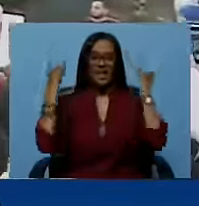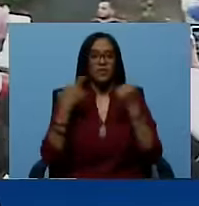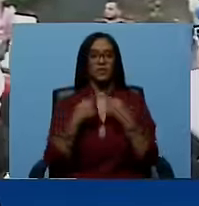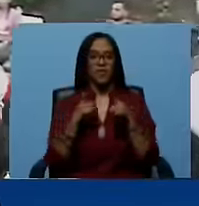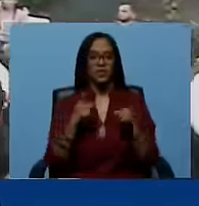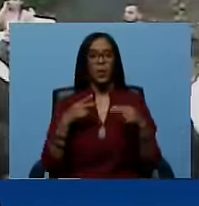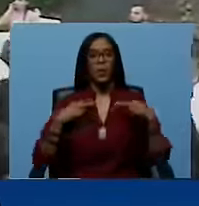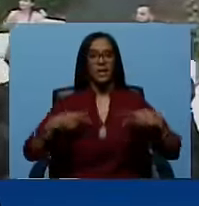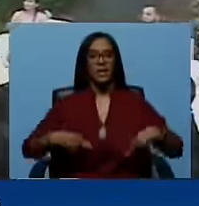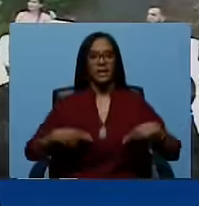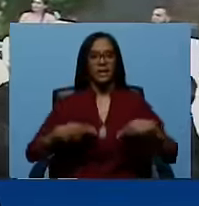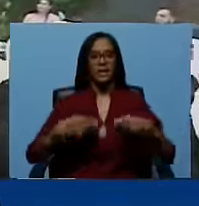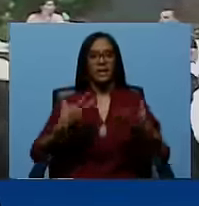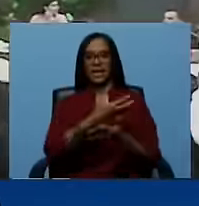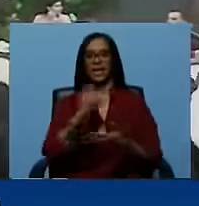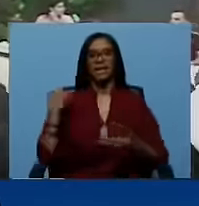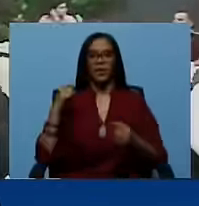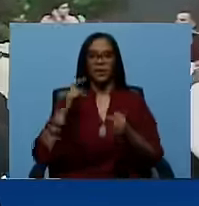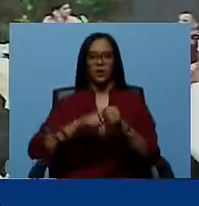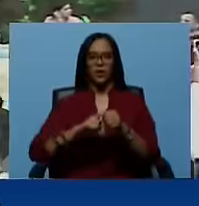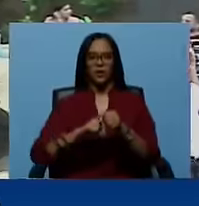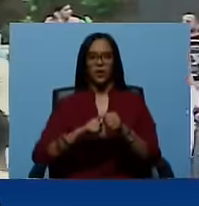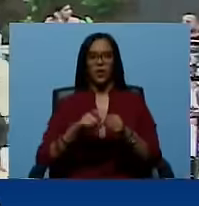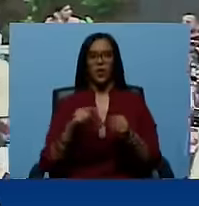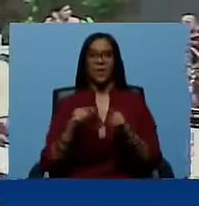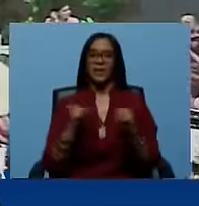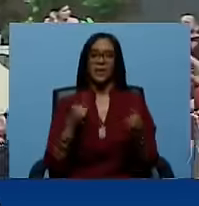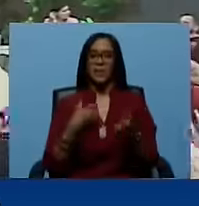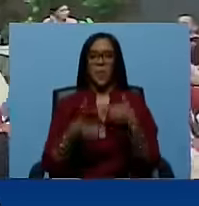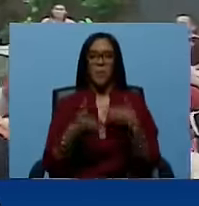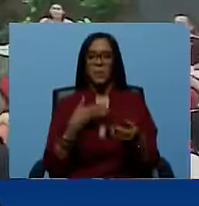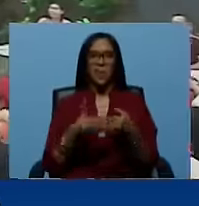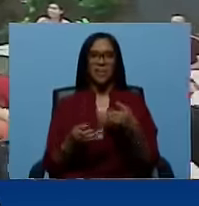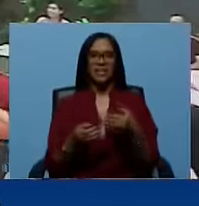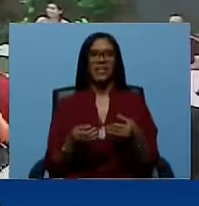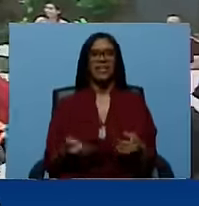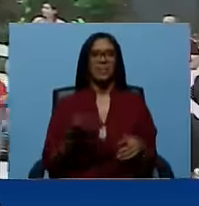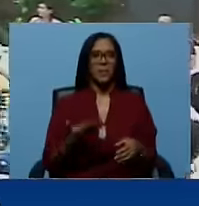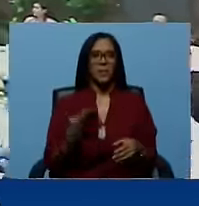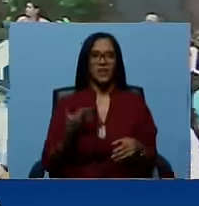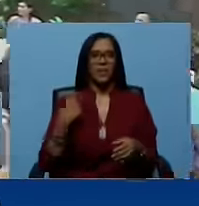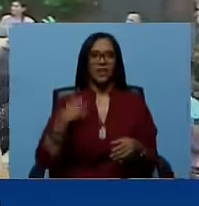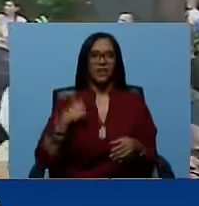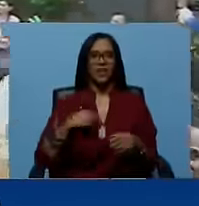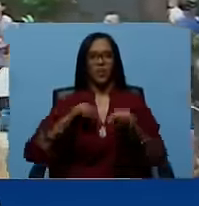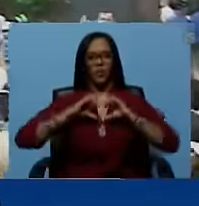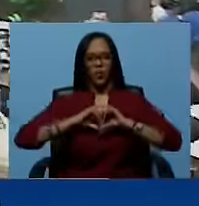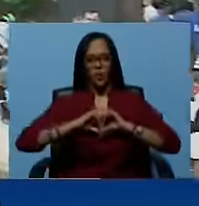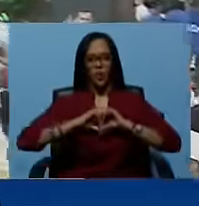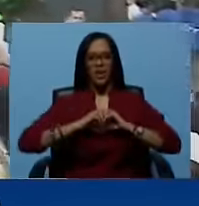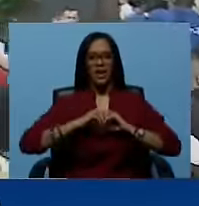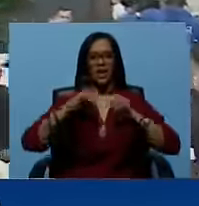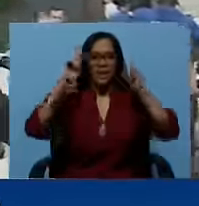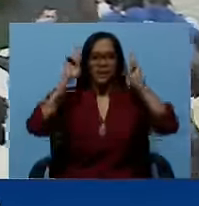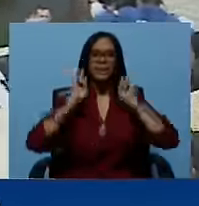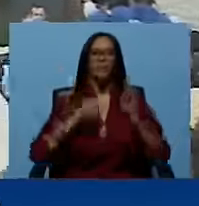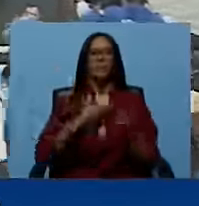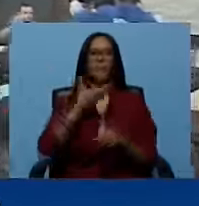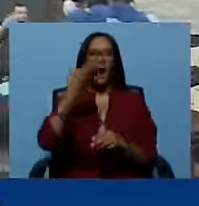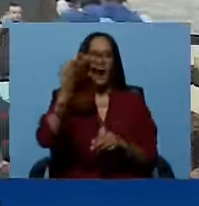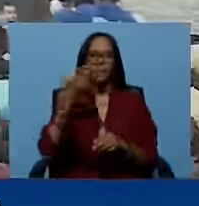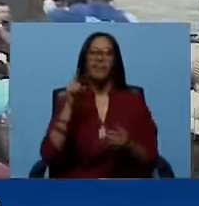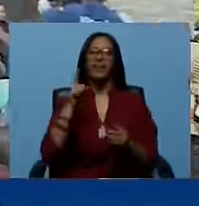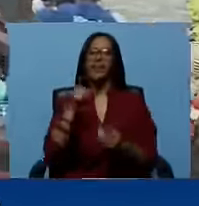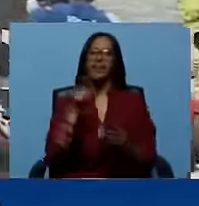le quitaron todos los seguidores. Pero no importa, Michelo. Lo importante es lo que tienes en tu corazón, la pureza de tu alma y tu